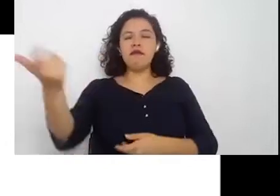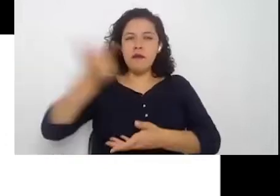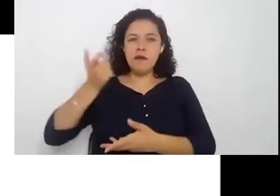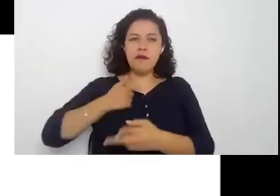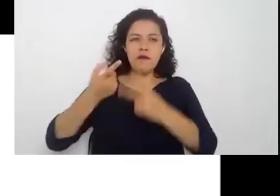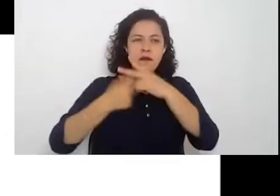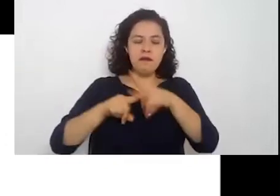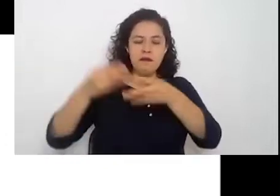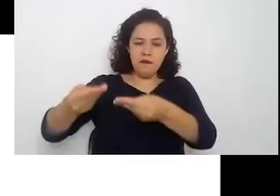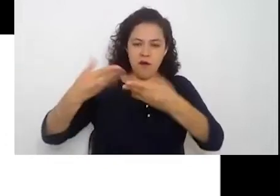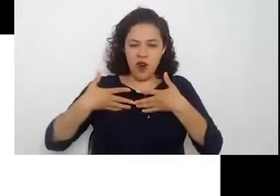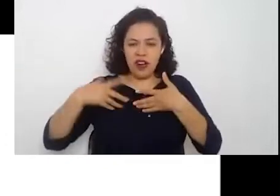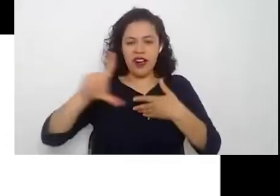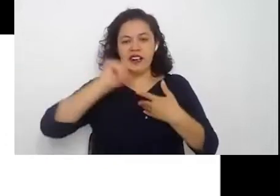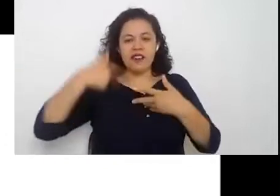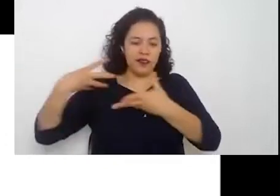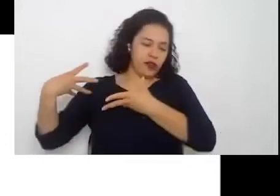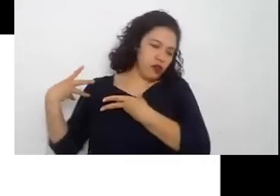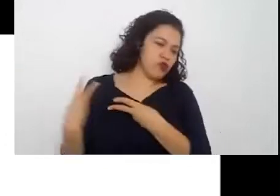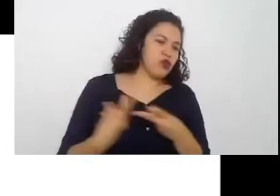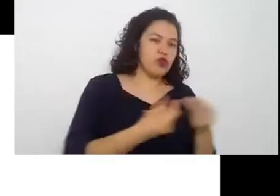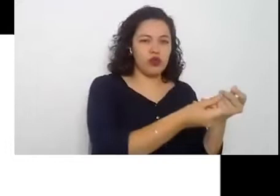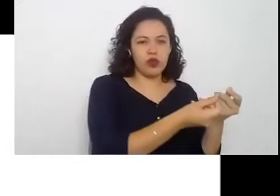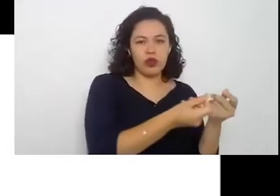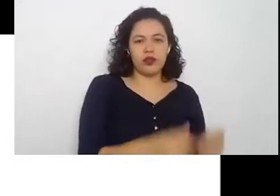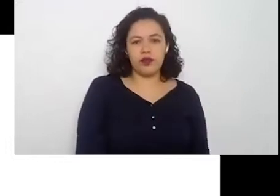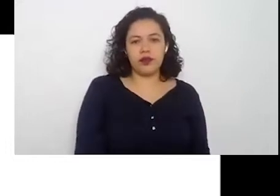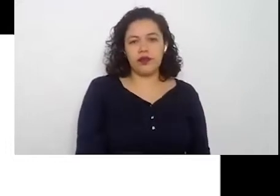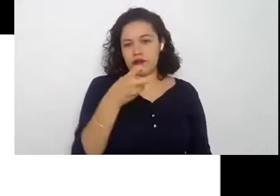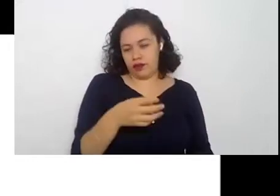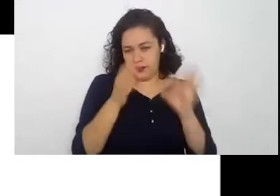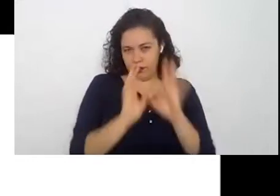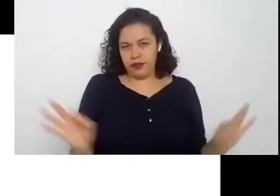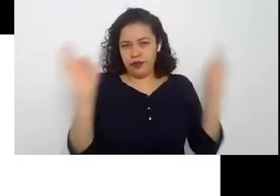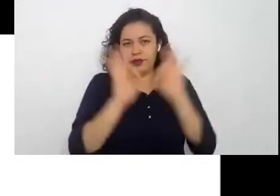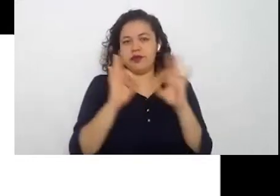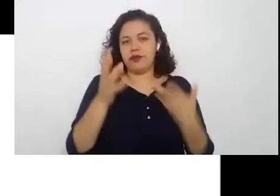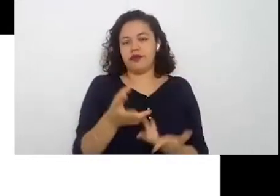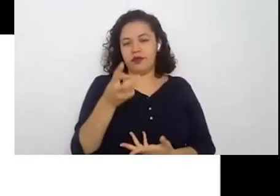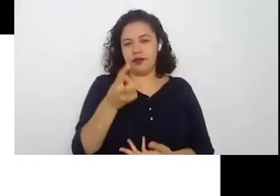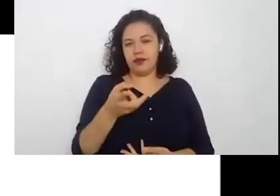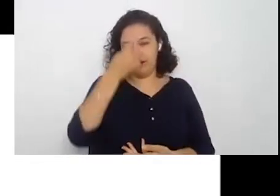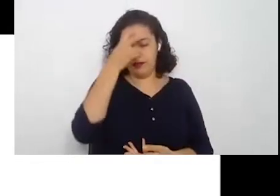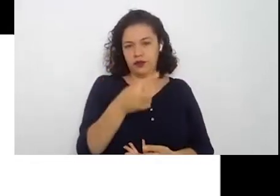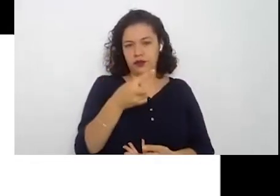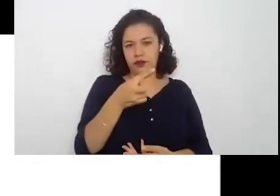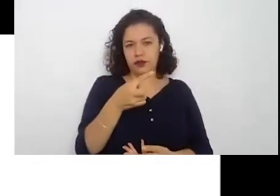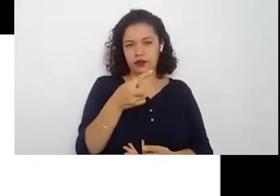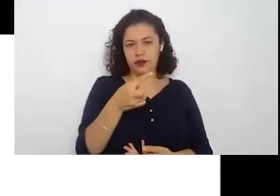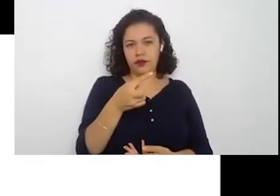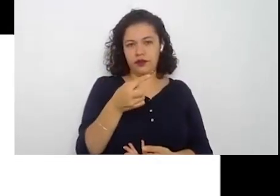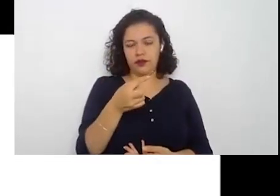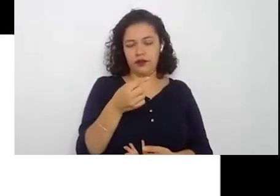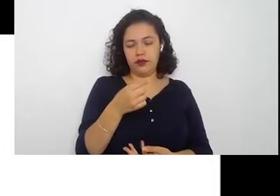destino de los egresos era una parte clave y muy importante para la